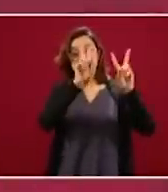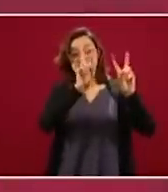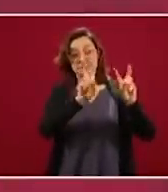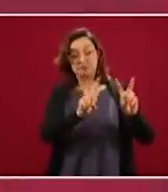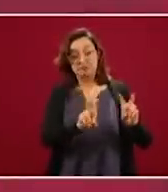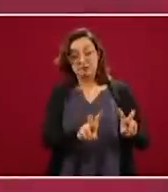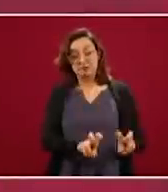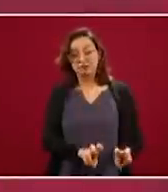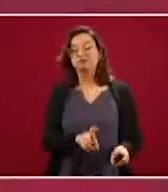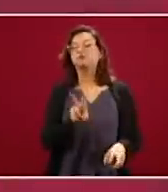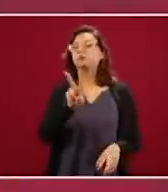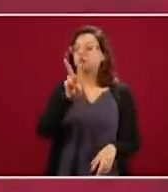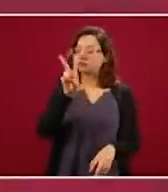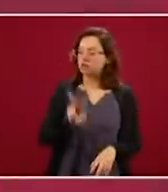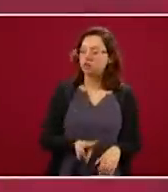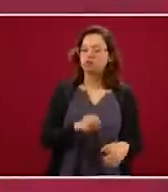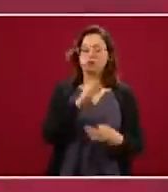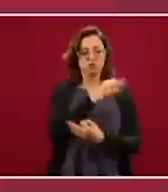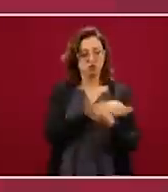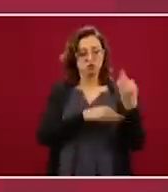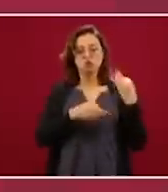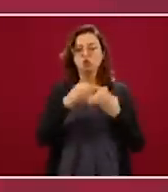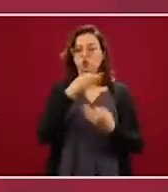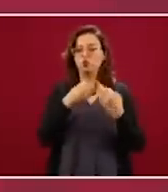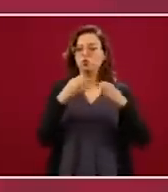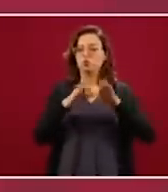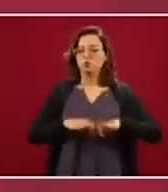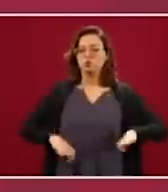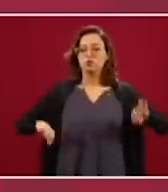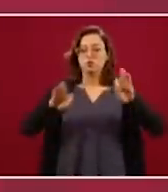demandas sentidas, pero bueno,